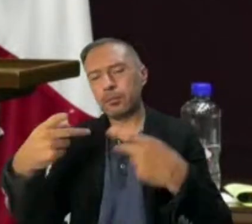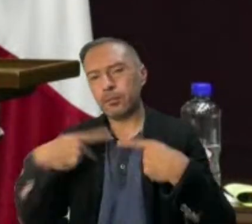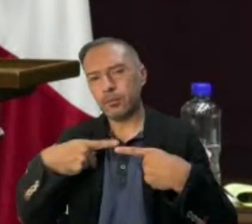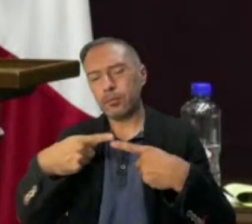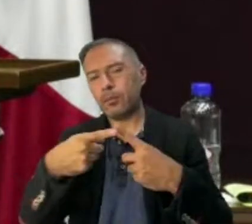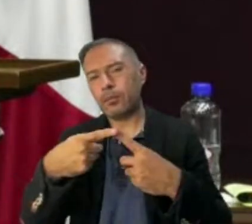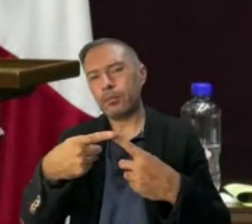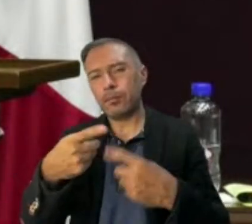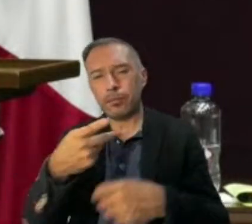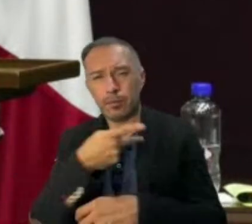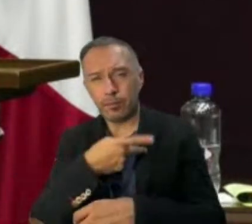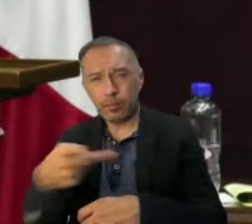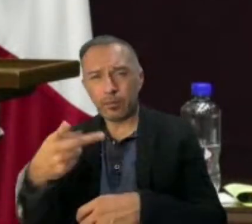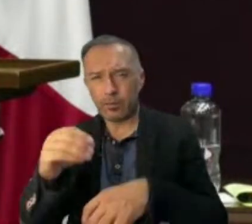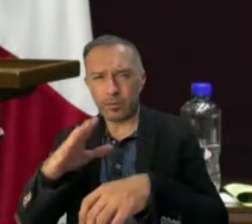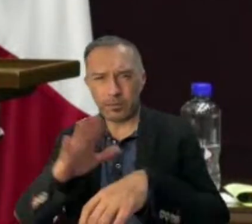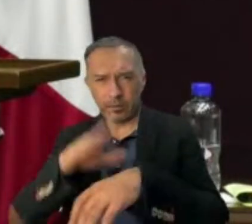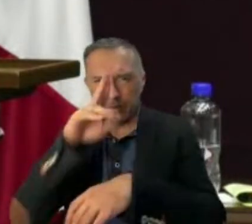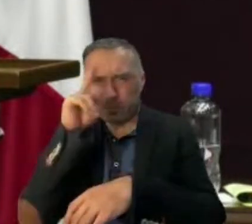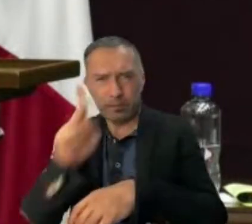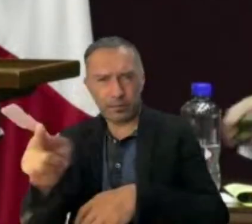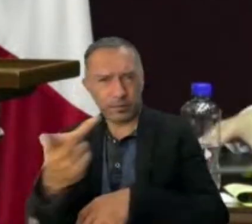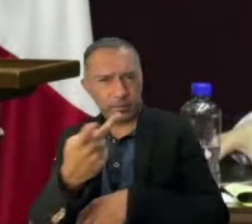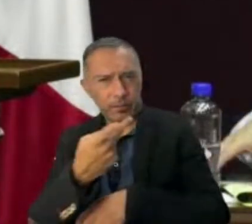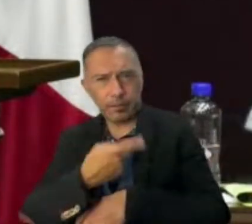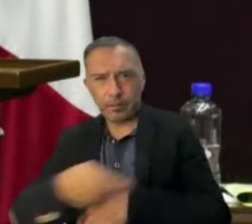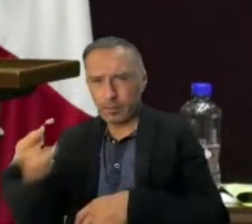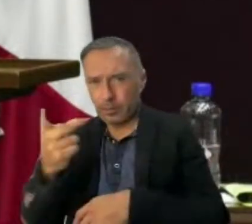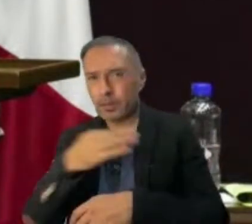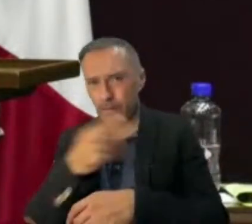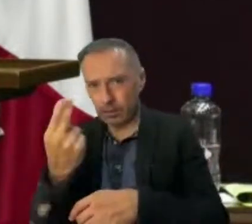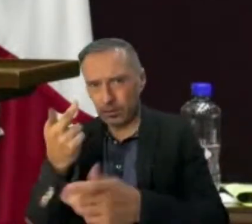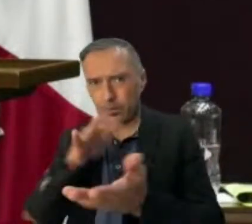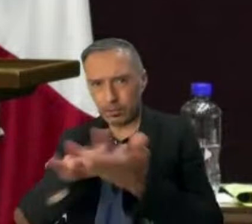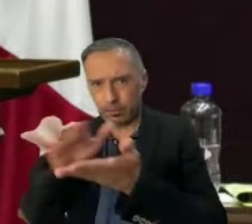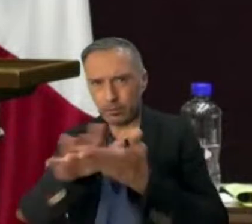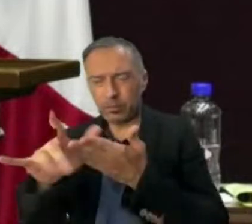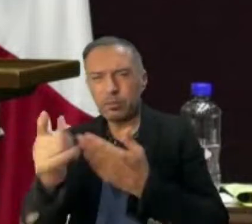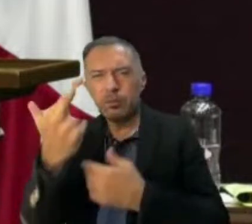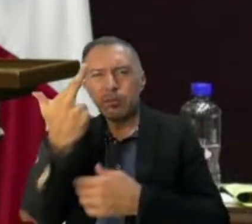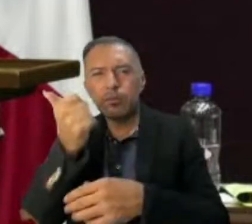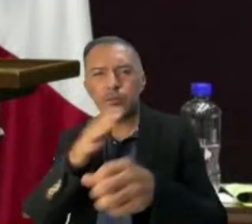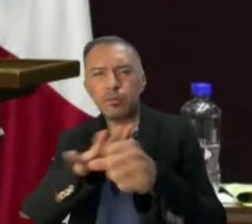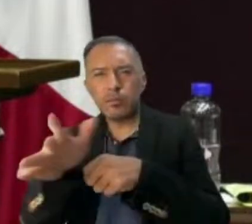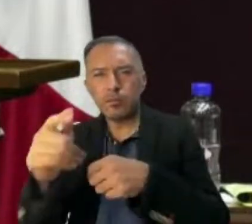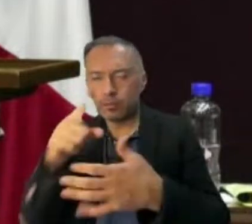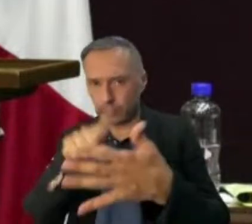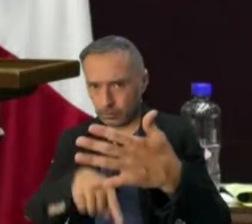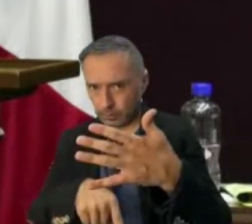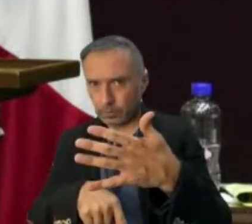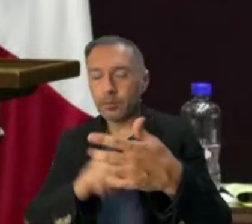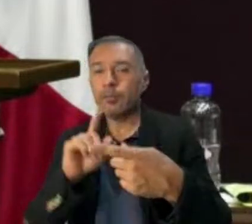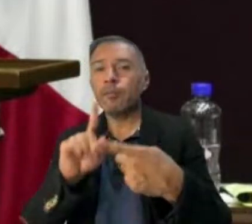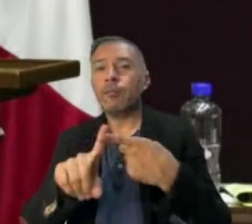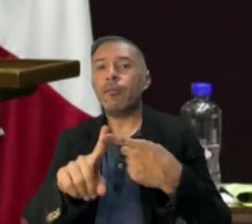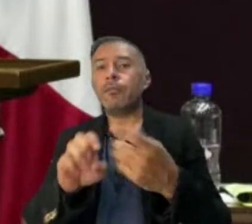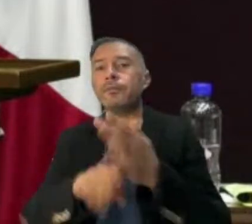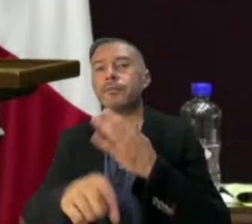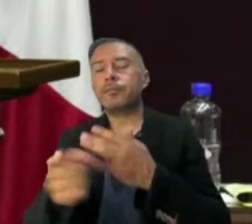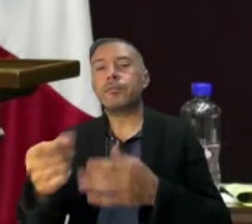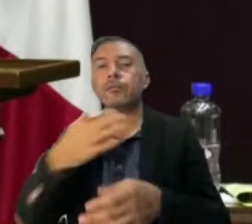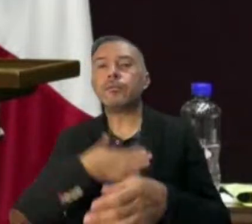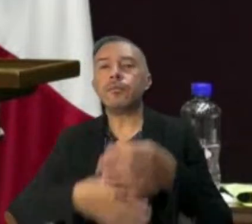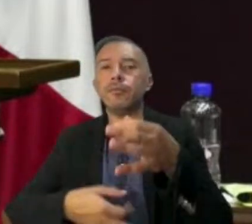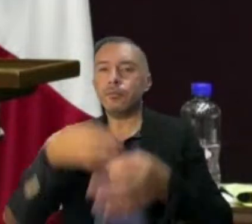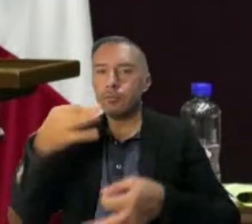moderada y pobreza extrema por varias razones. Entre ellos, algunos principios como la justicia y la